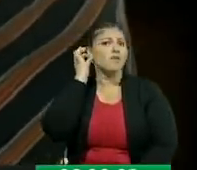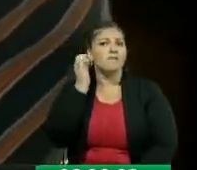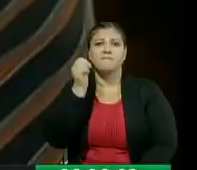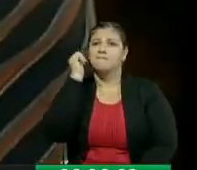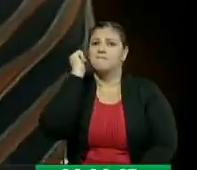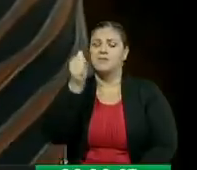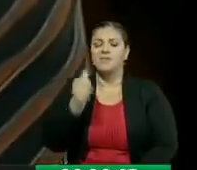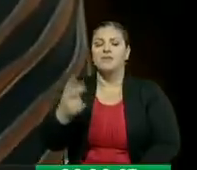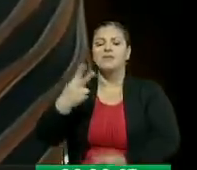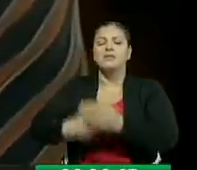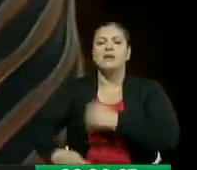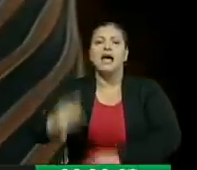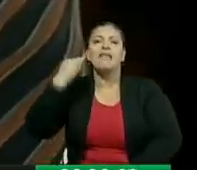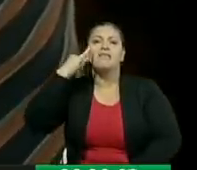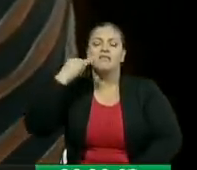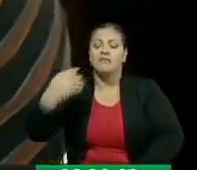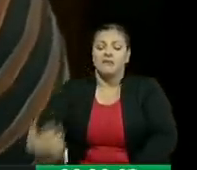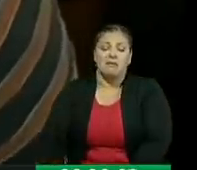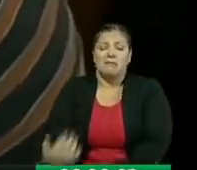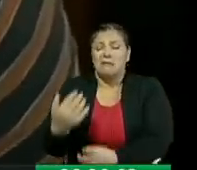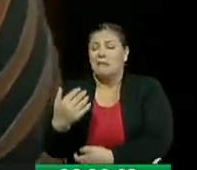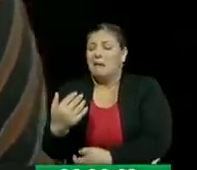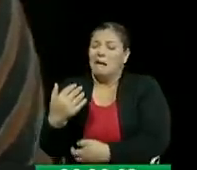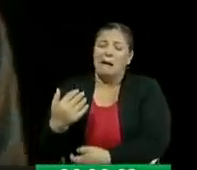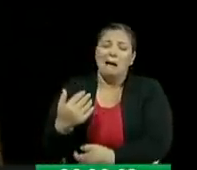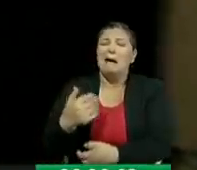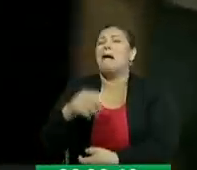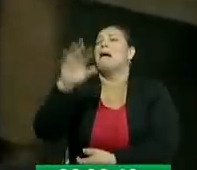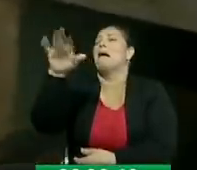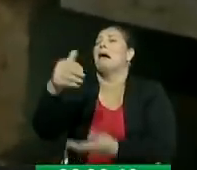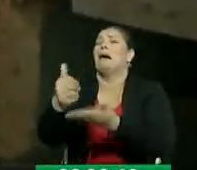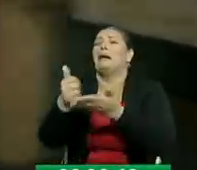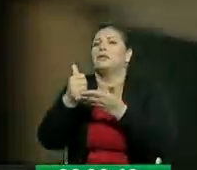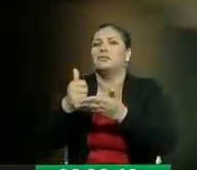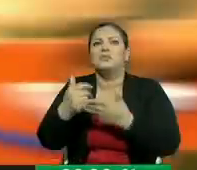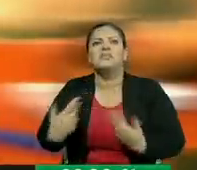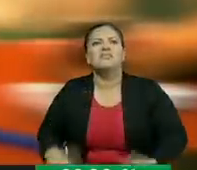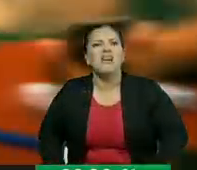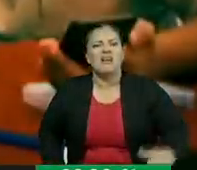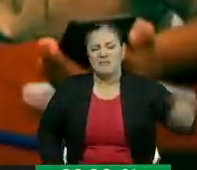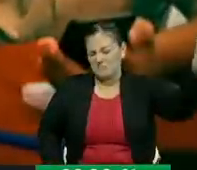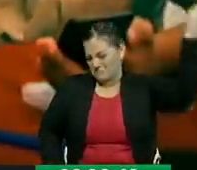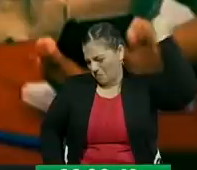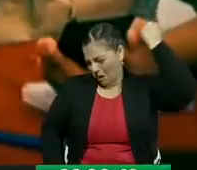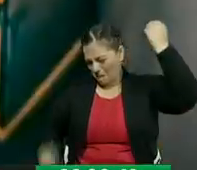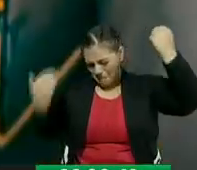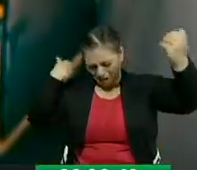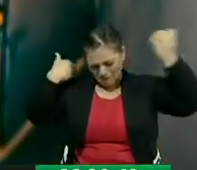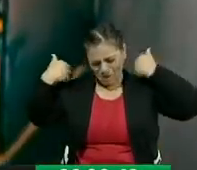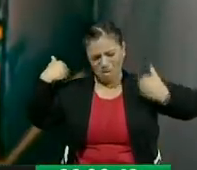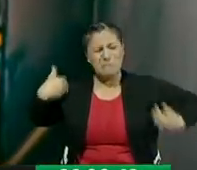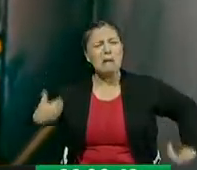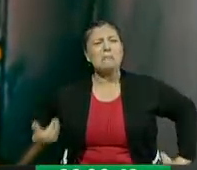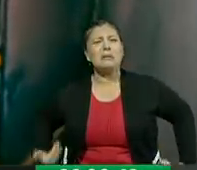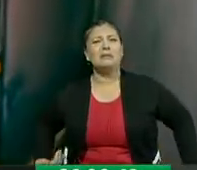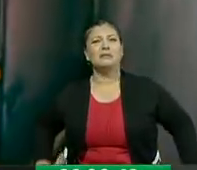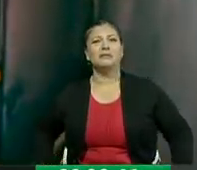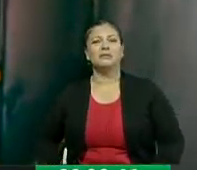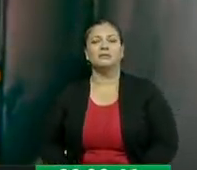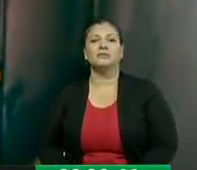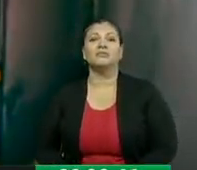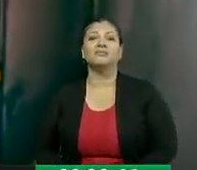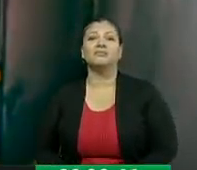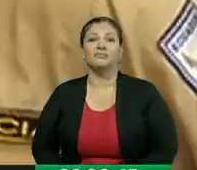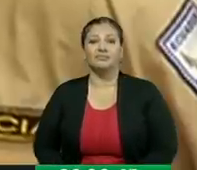fue la que la tuvo que ayudar, porque ella salió completamente sin ropa, sin nada. La policía investiga este caso. La motivación